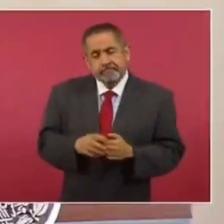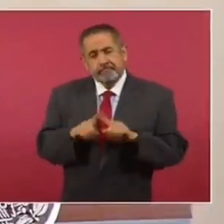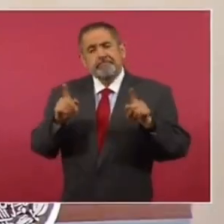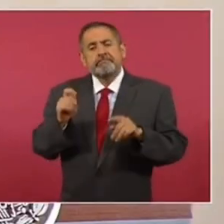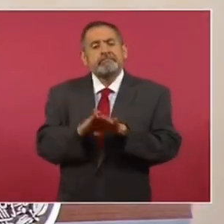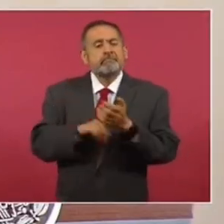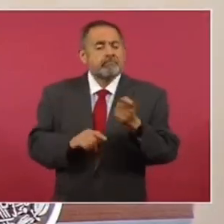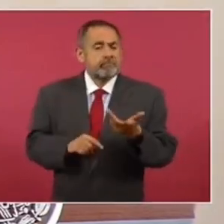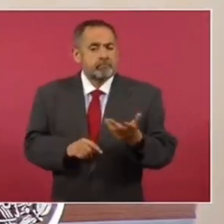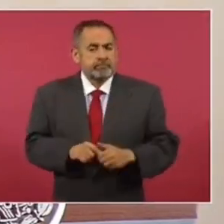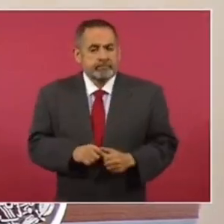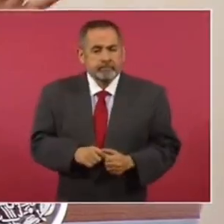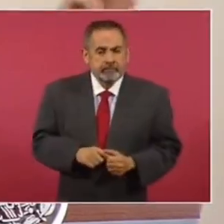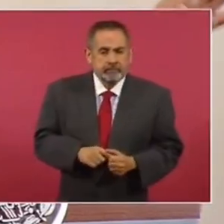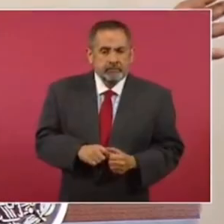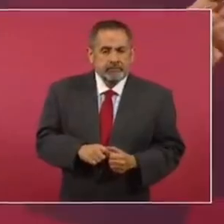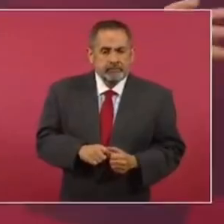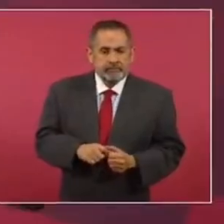distinto.